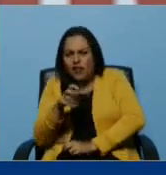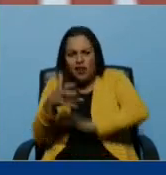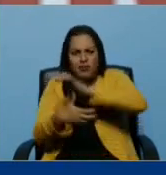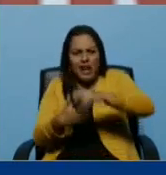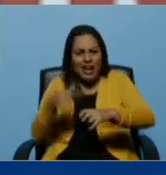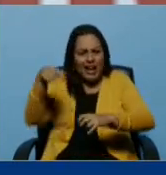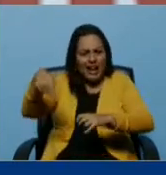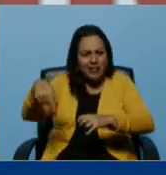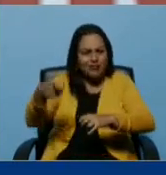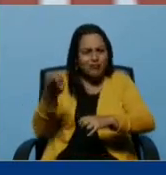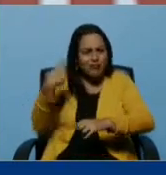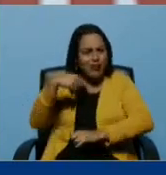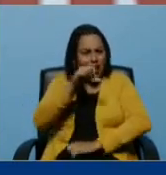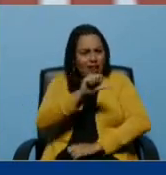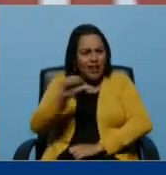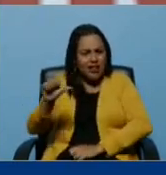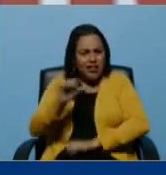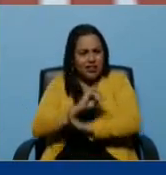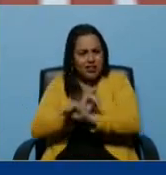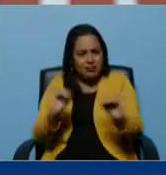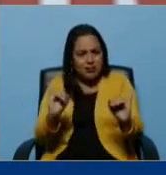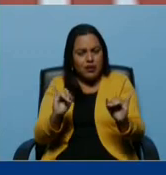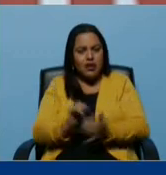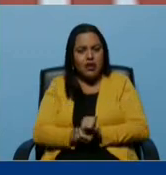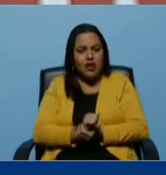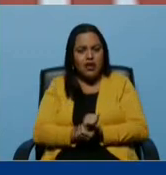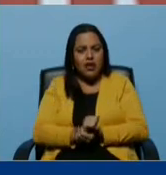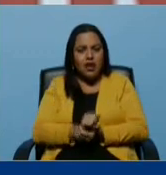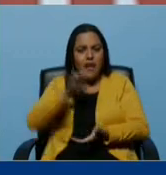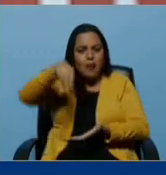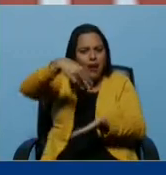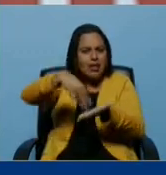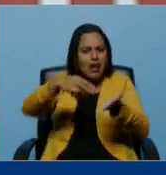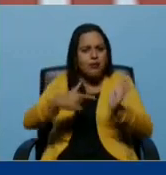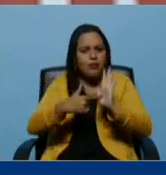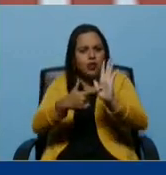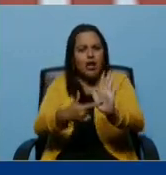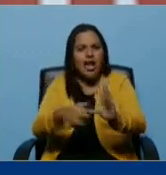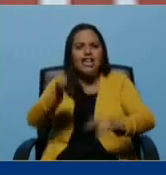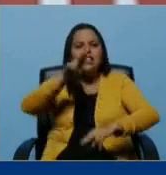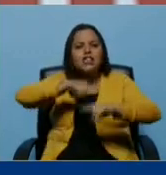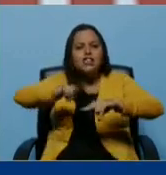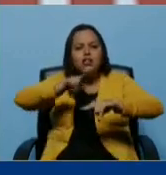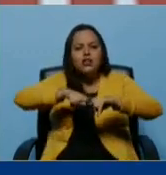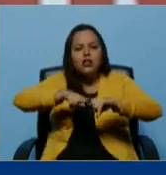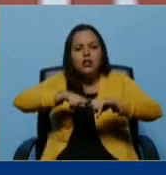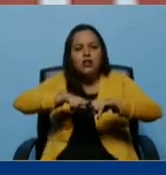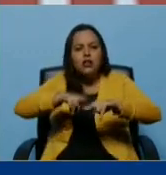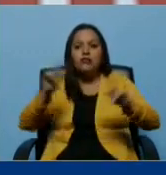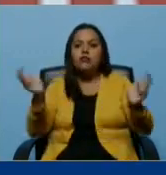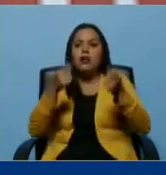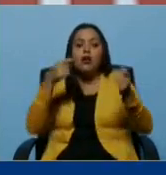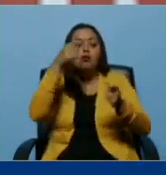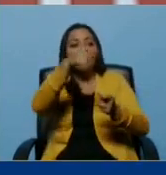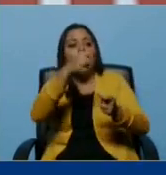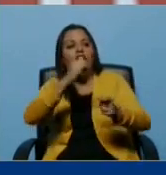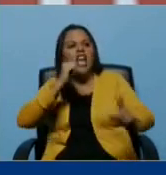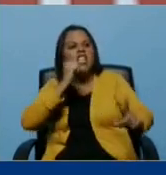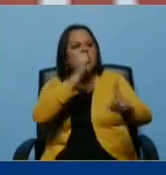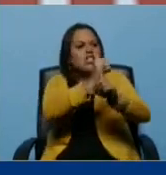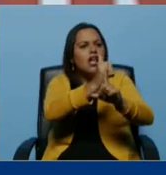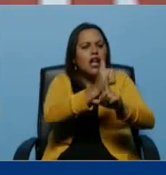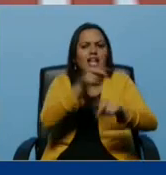de semana presentaron en Florida, presidente, en Miami, a unos niños llamando a que usted fuera asesinado.